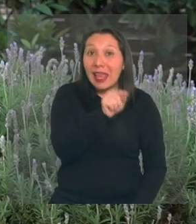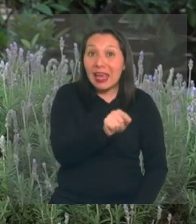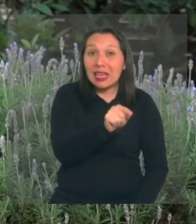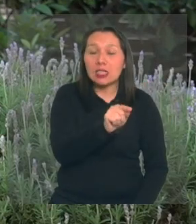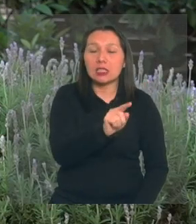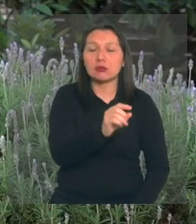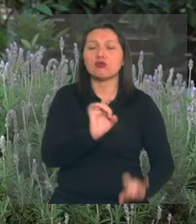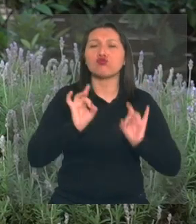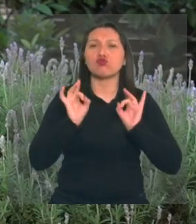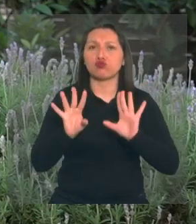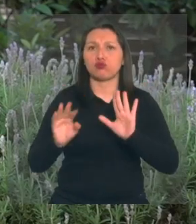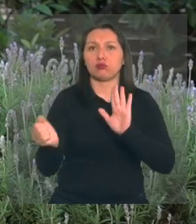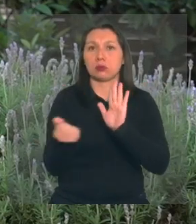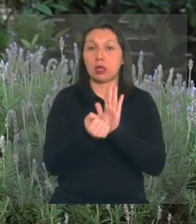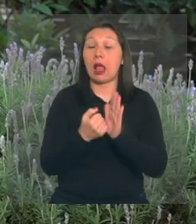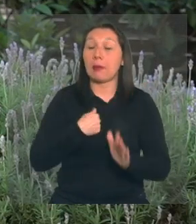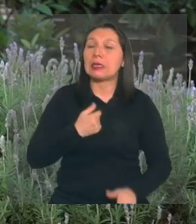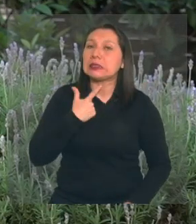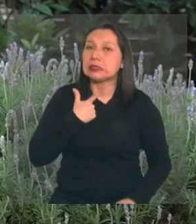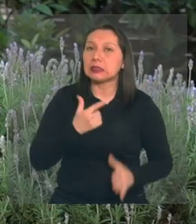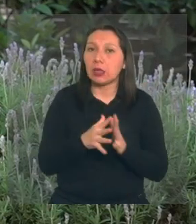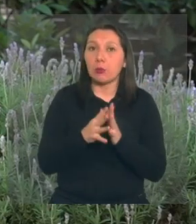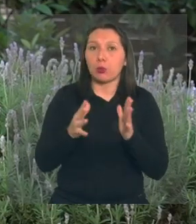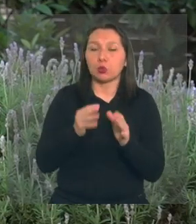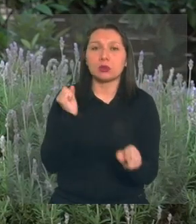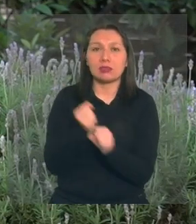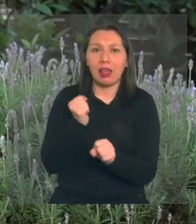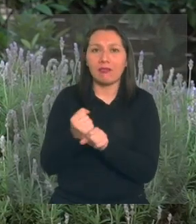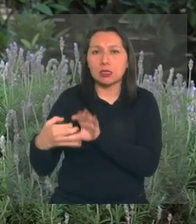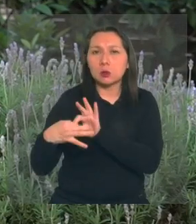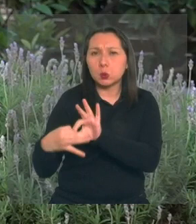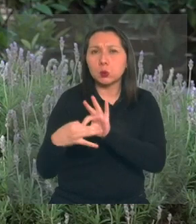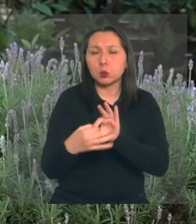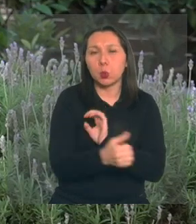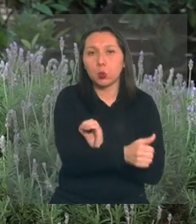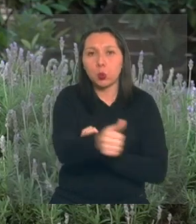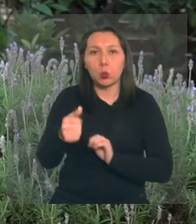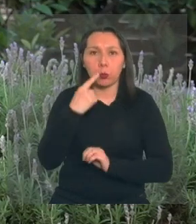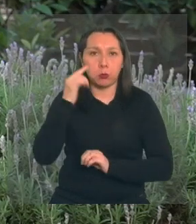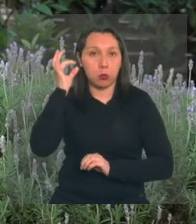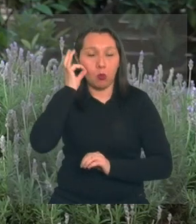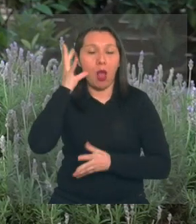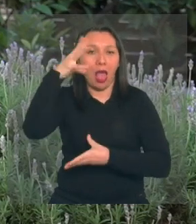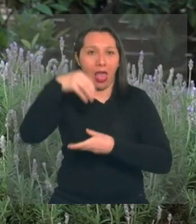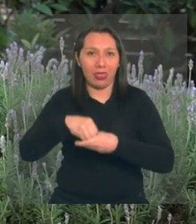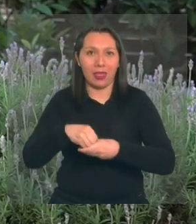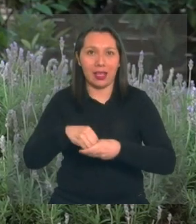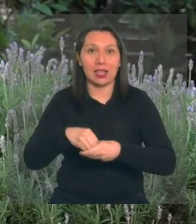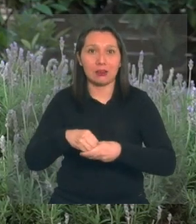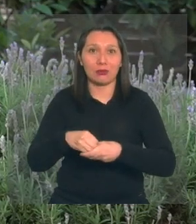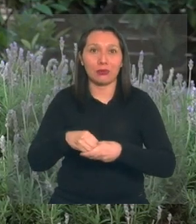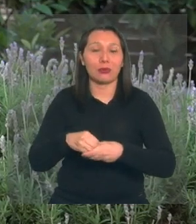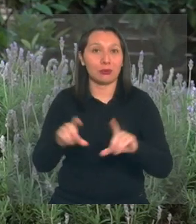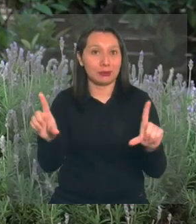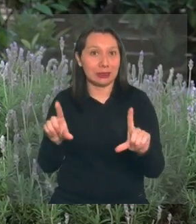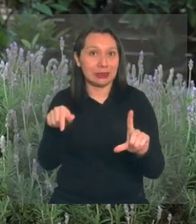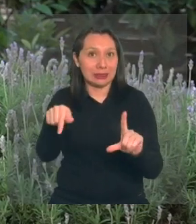los sellos. A mí me interesa mucho trabajar con todas y todas dentro del canal.